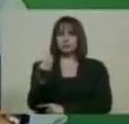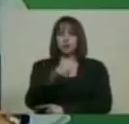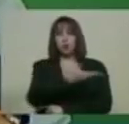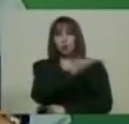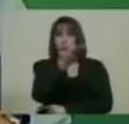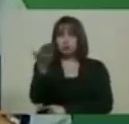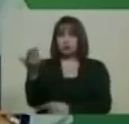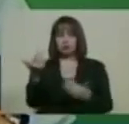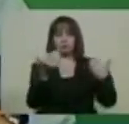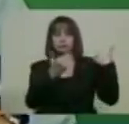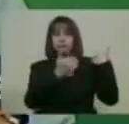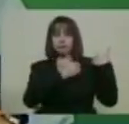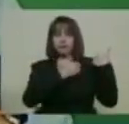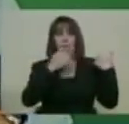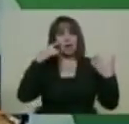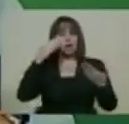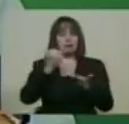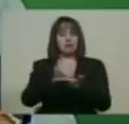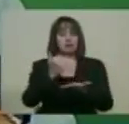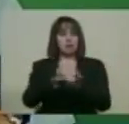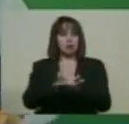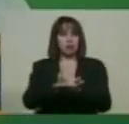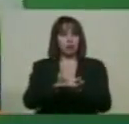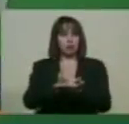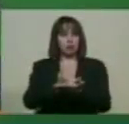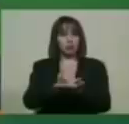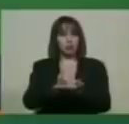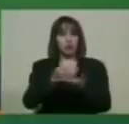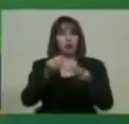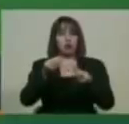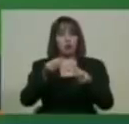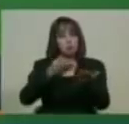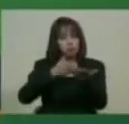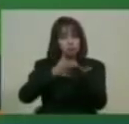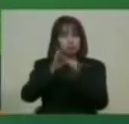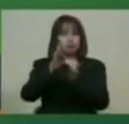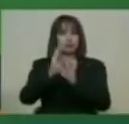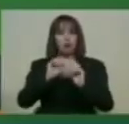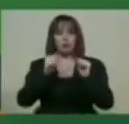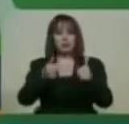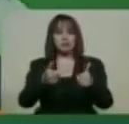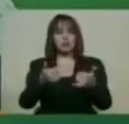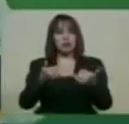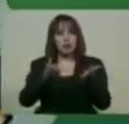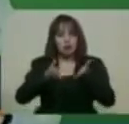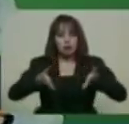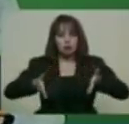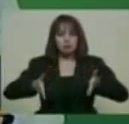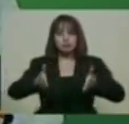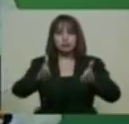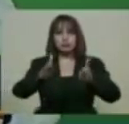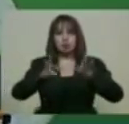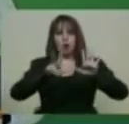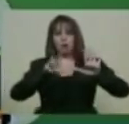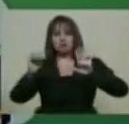Ustedes están tomando el testigo del camino abierto por la generación de los